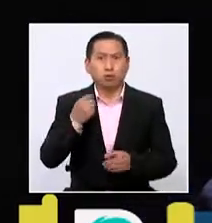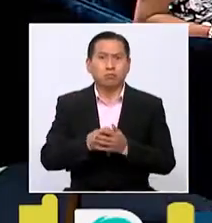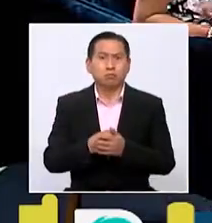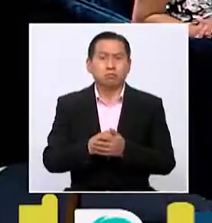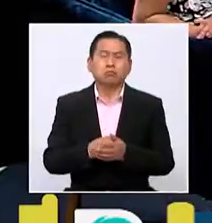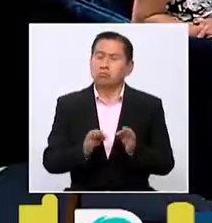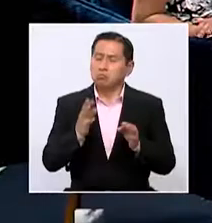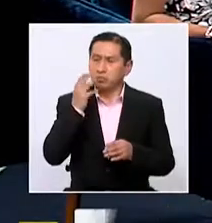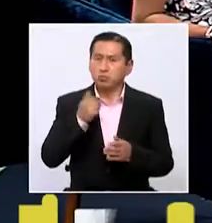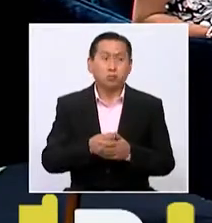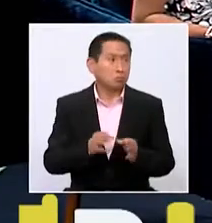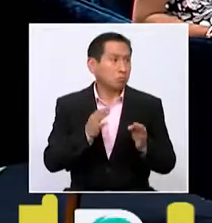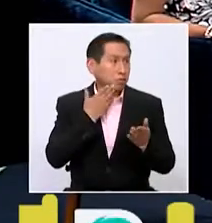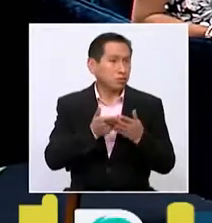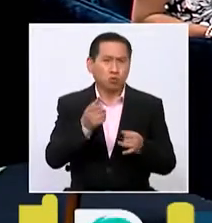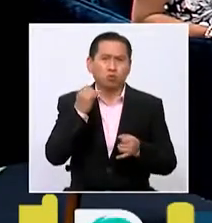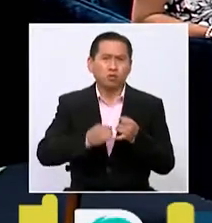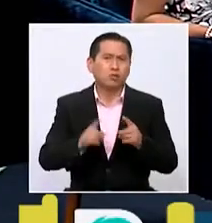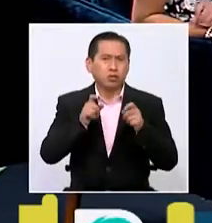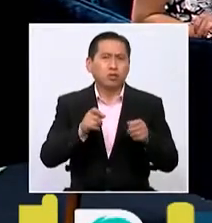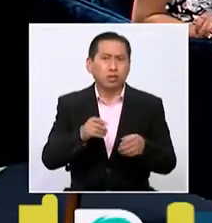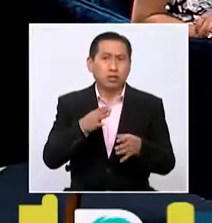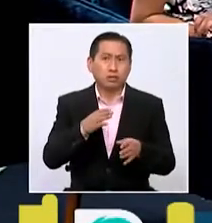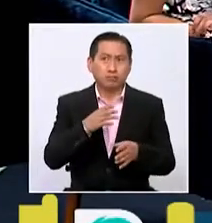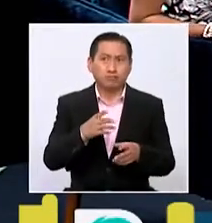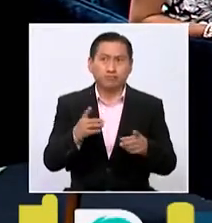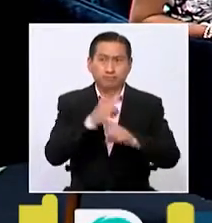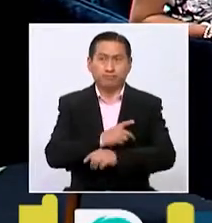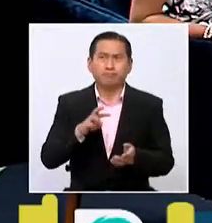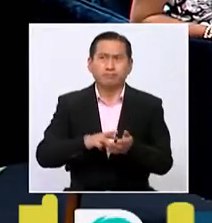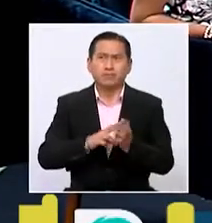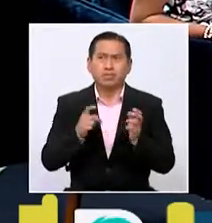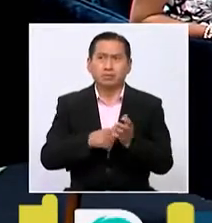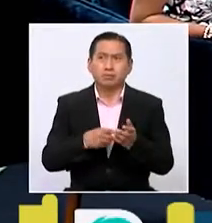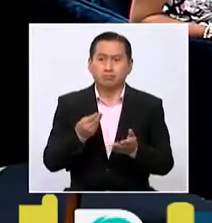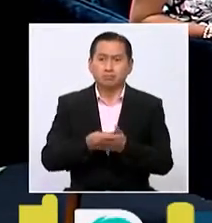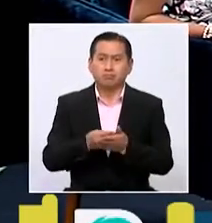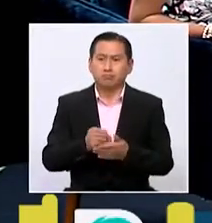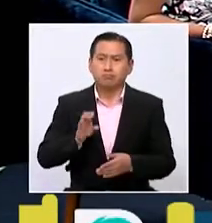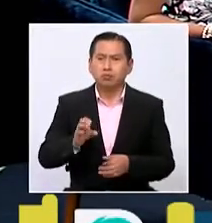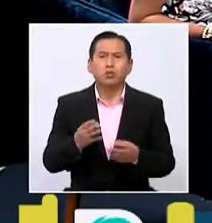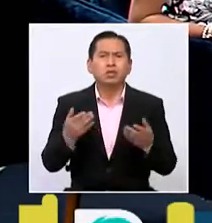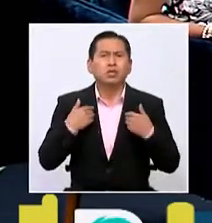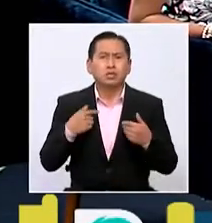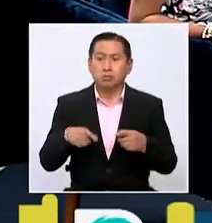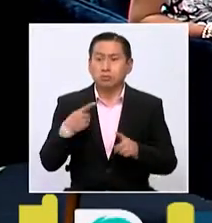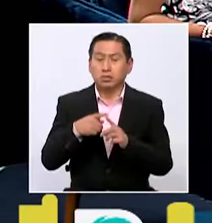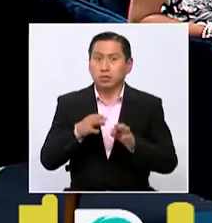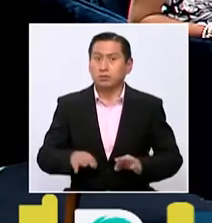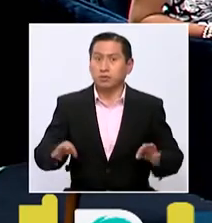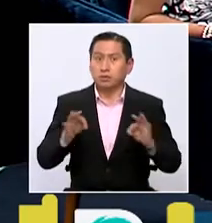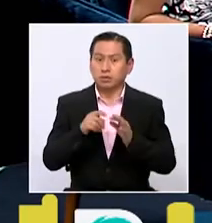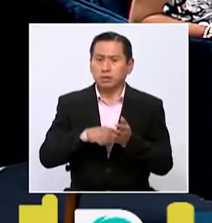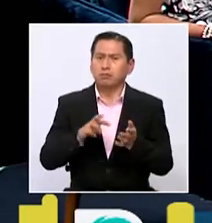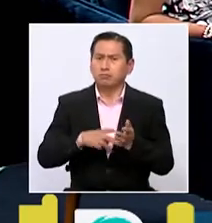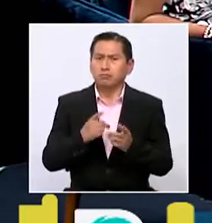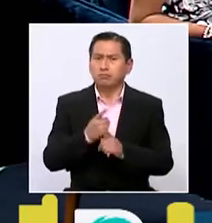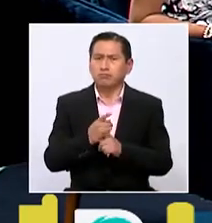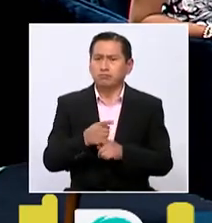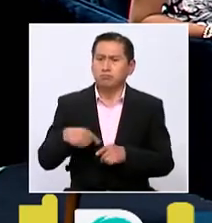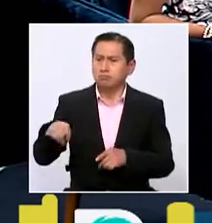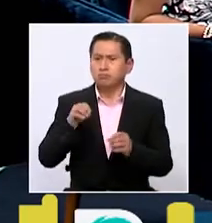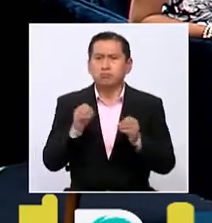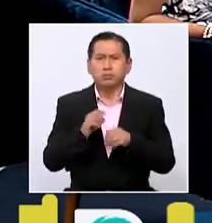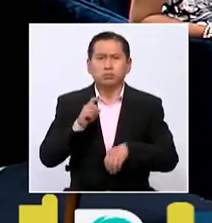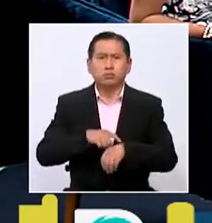que lo Muy mencionas. Bello. Marco, la última consulta antes de irme al siguiente corte tiene que ver con la inyección económica. Tengo que resaltarlo porque es un elemento importante para el momento